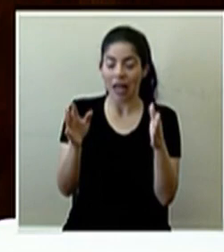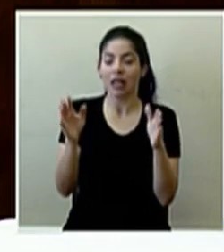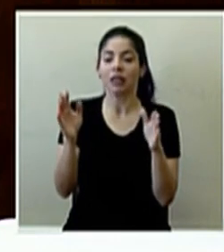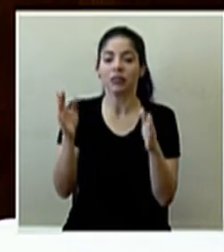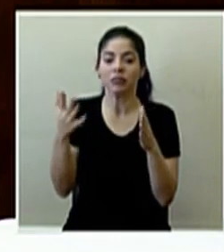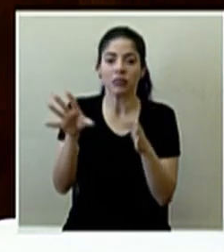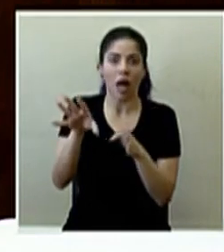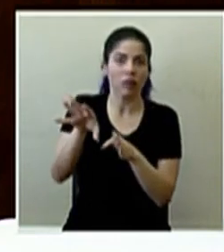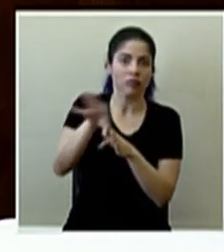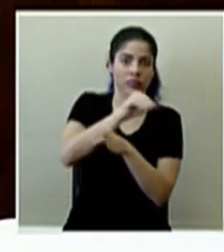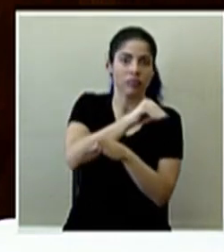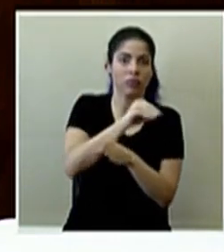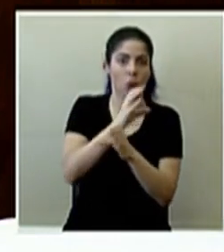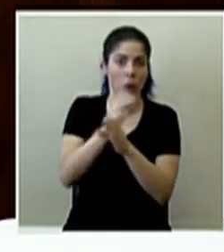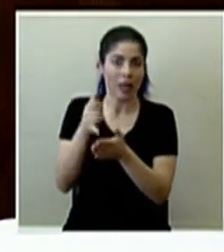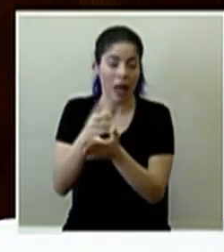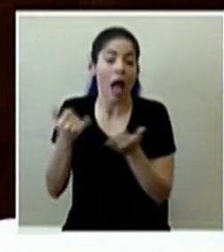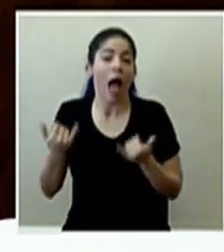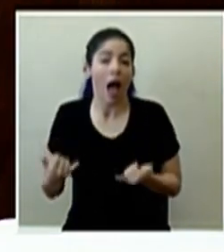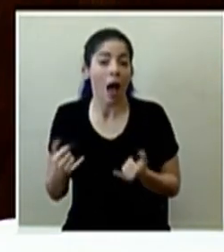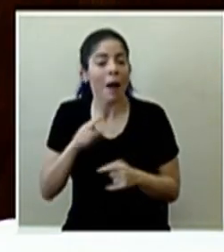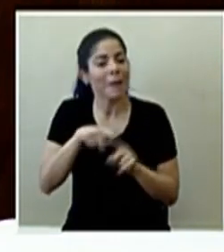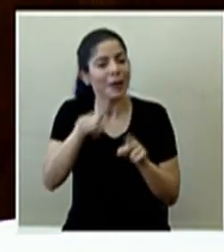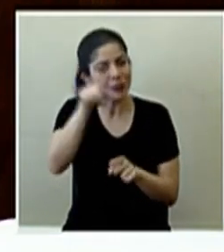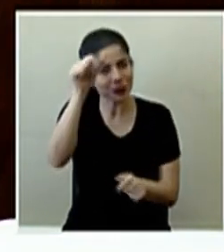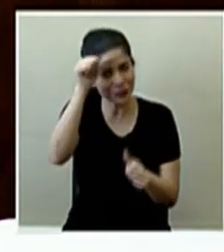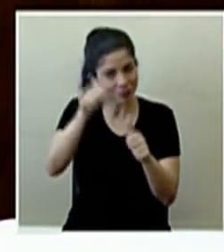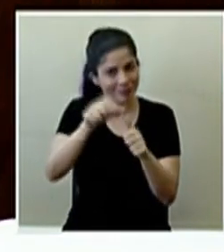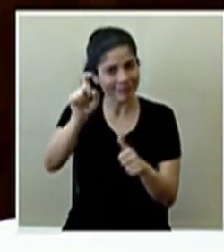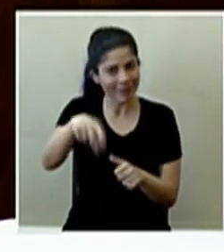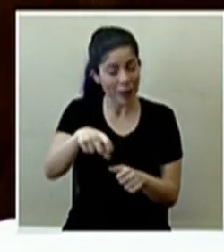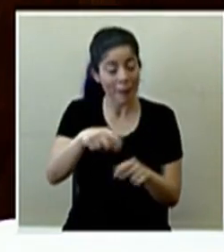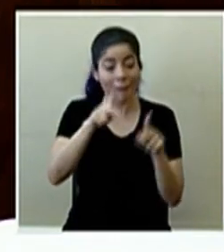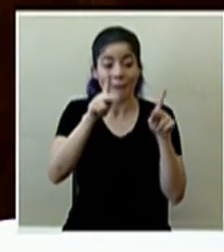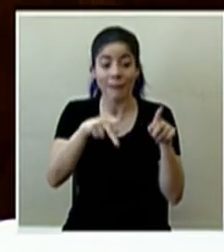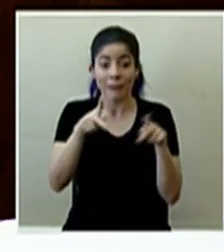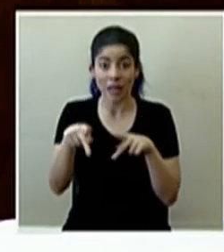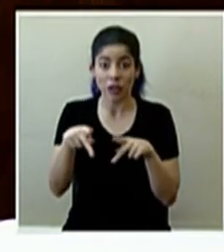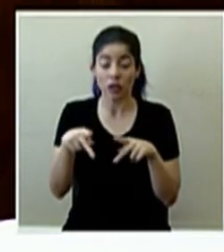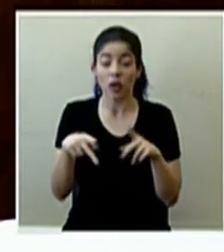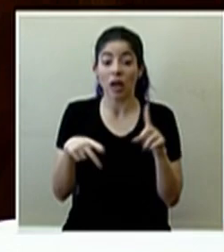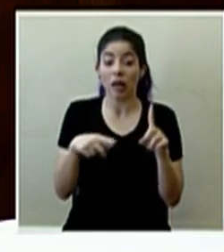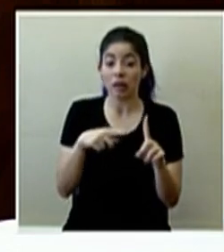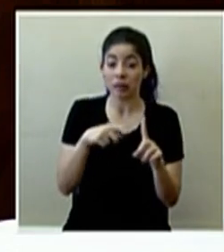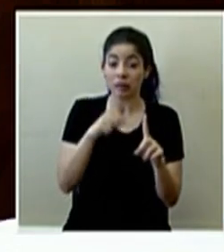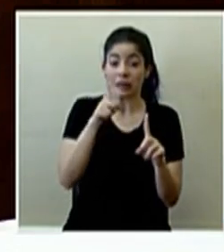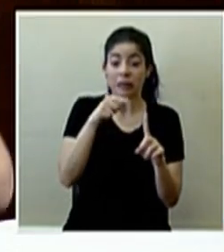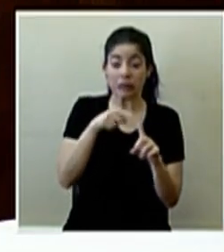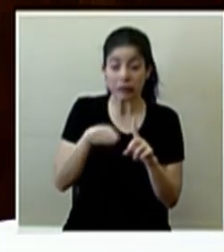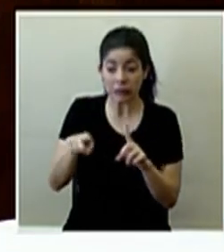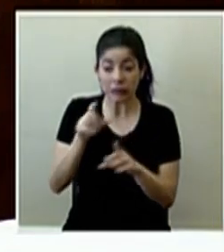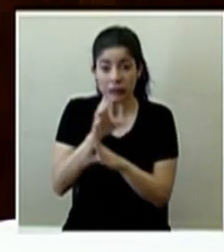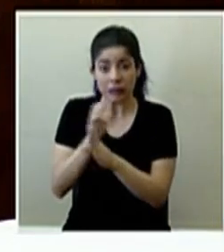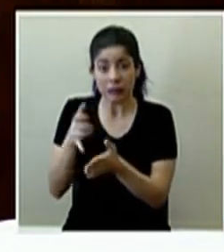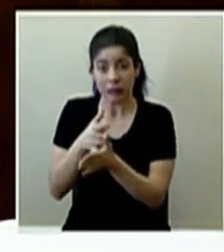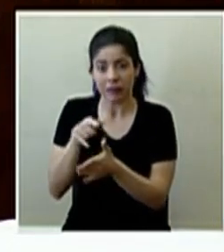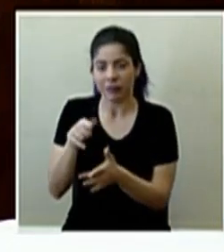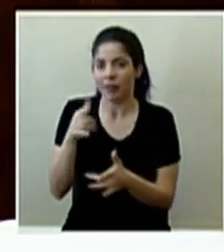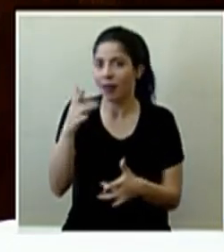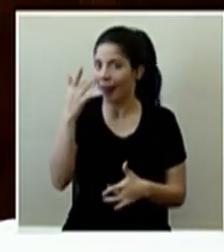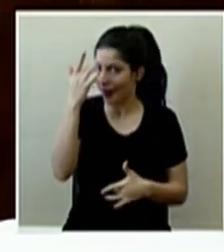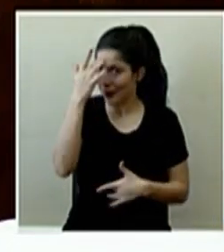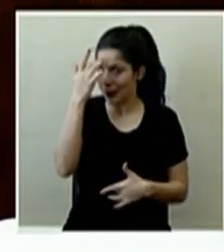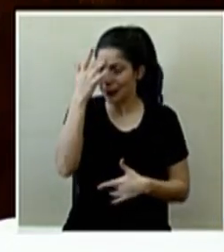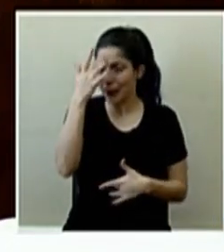salido de la unidad de cuidados intensivos por ahora. Hay que recordar también que las personas que entran a terapia intensiva es una enfermedad que